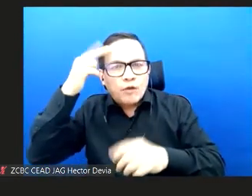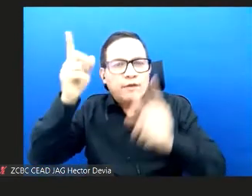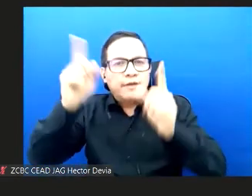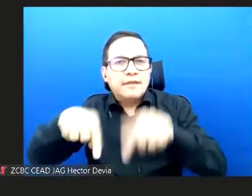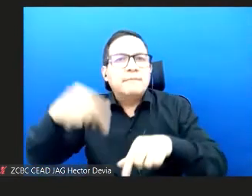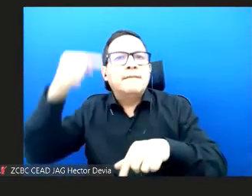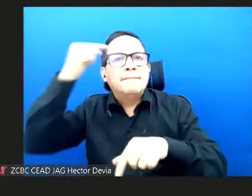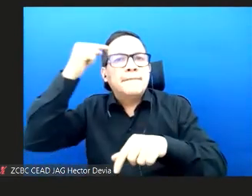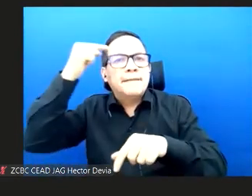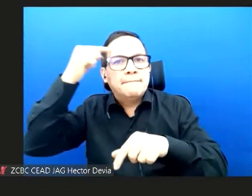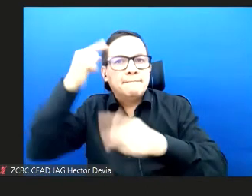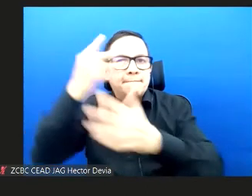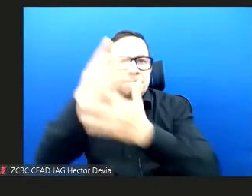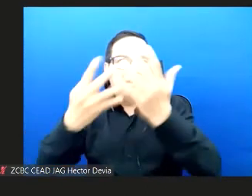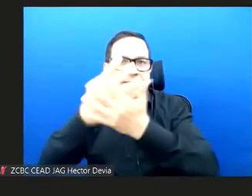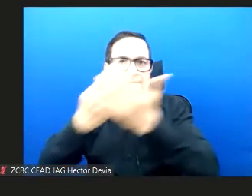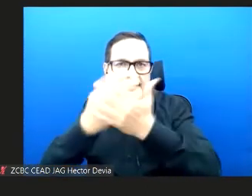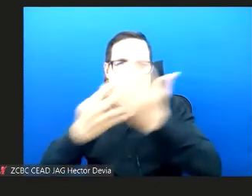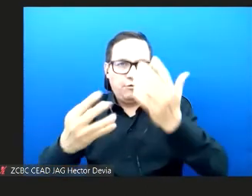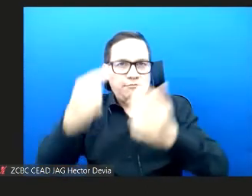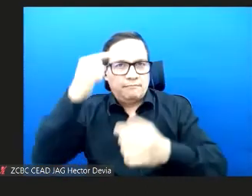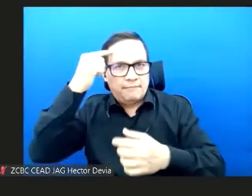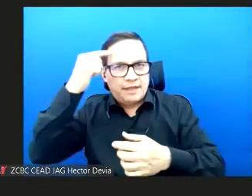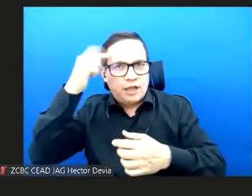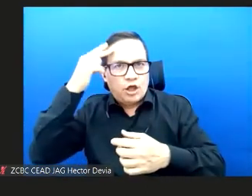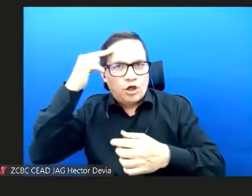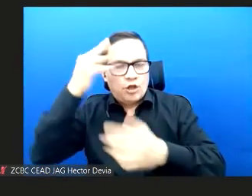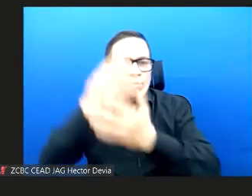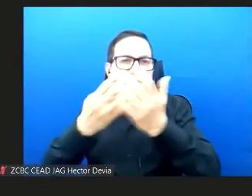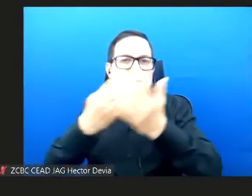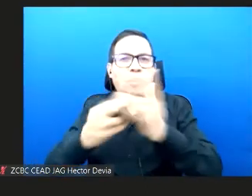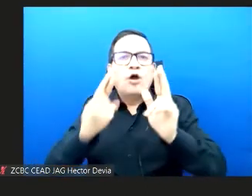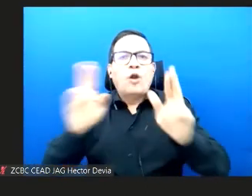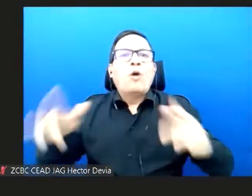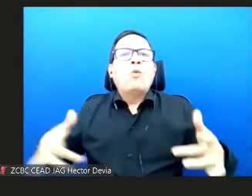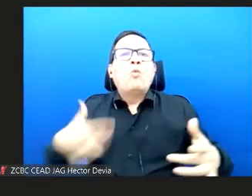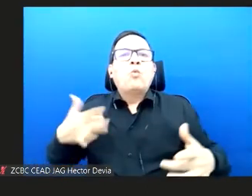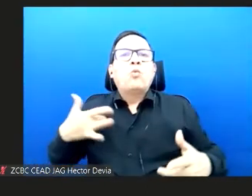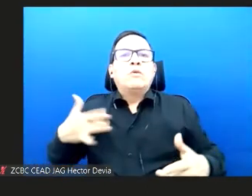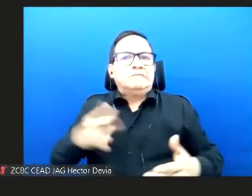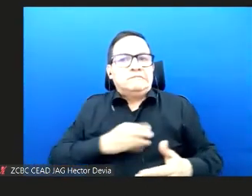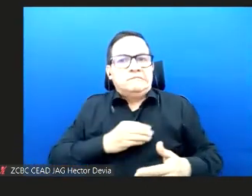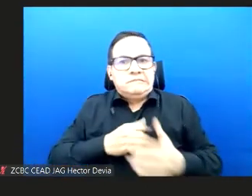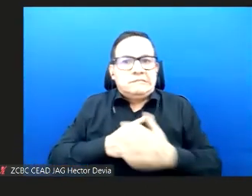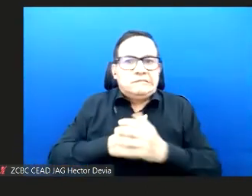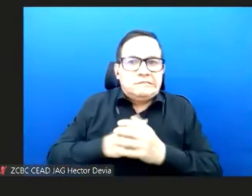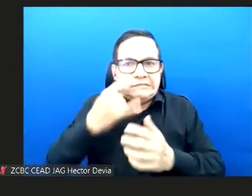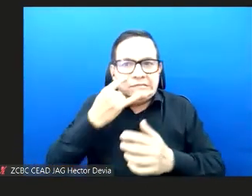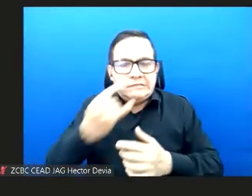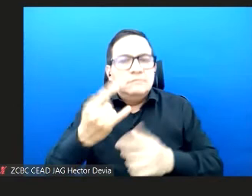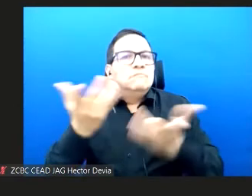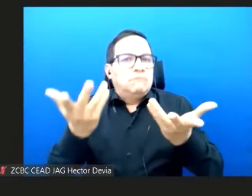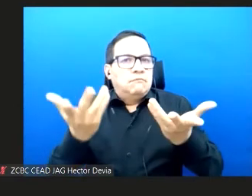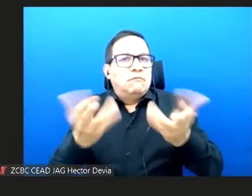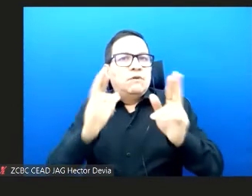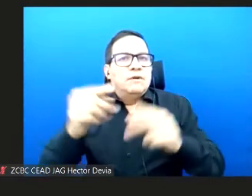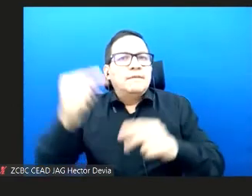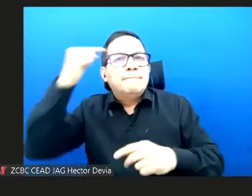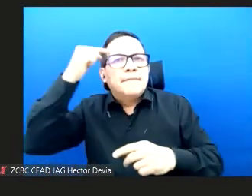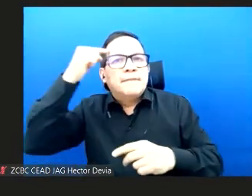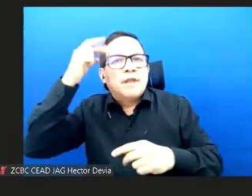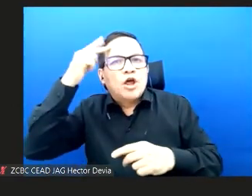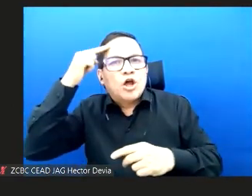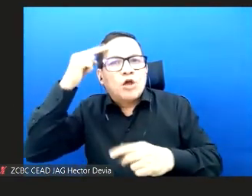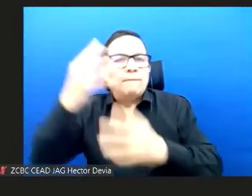estén muy atentos, motivados con la asignatura. Realmente la parte de pensamiento lógico